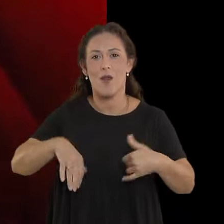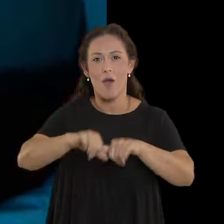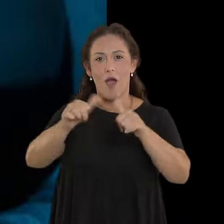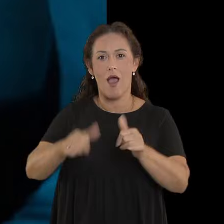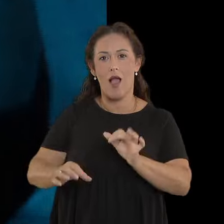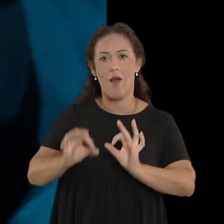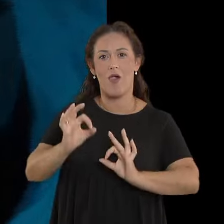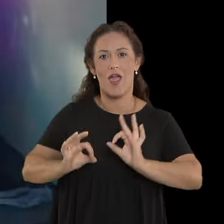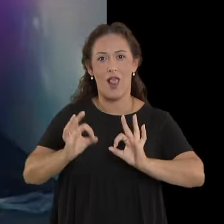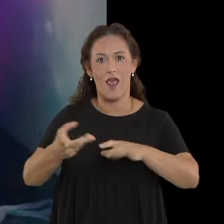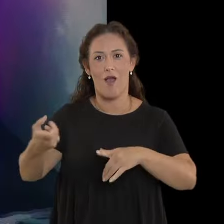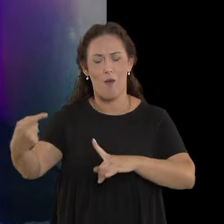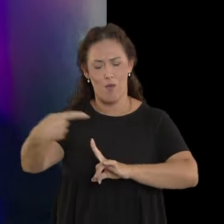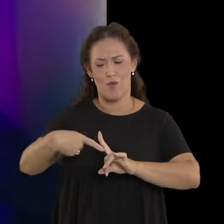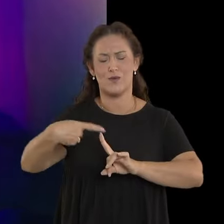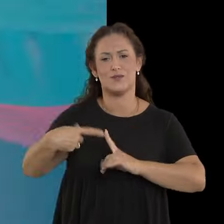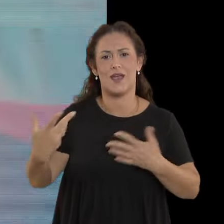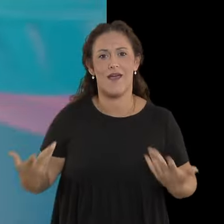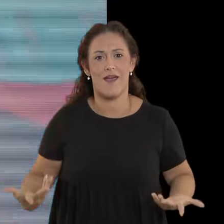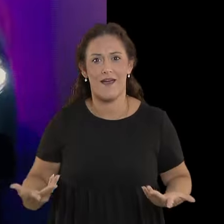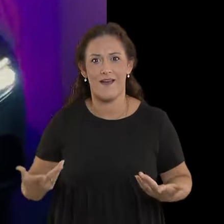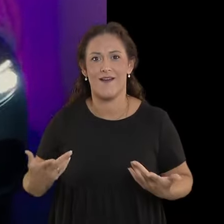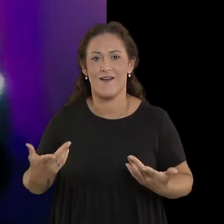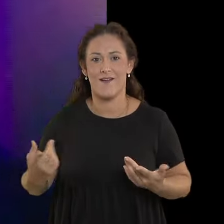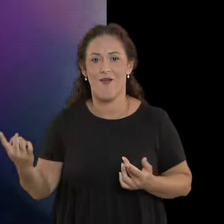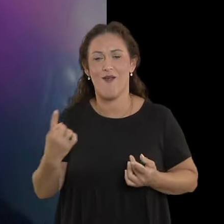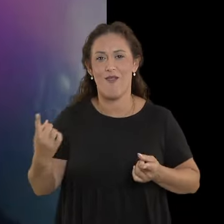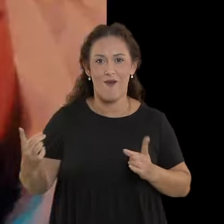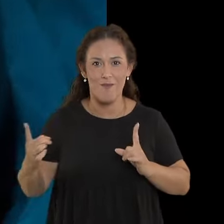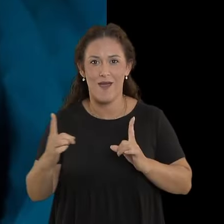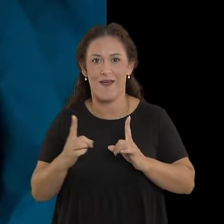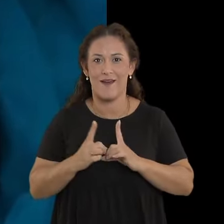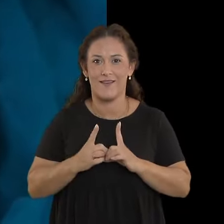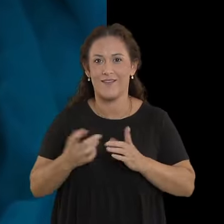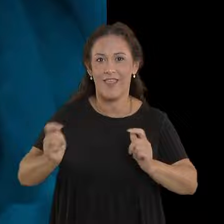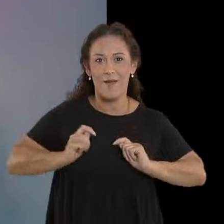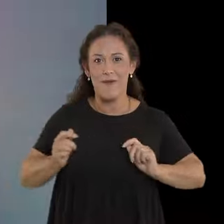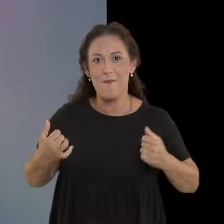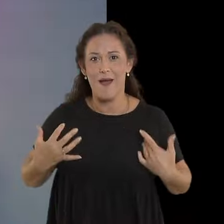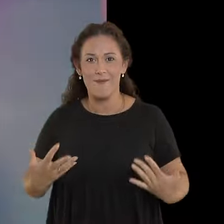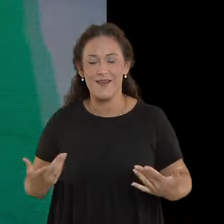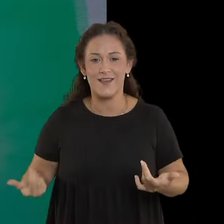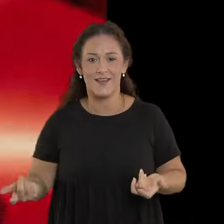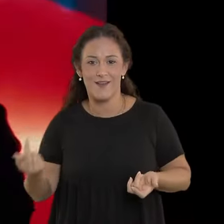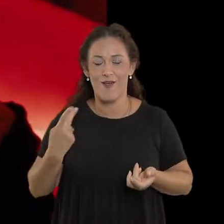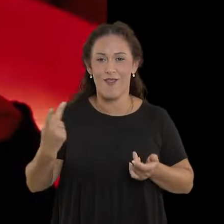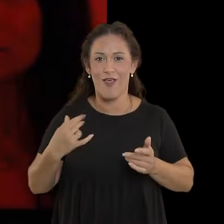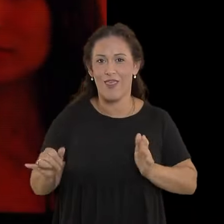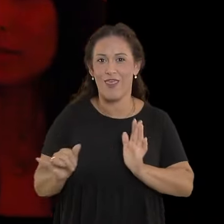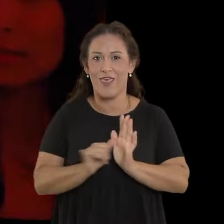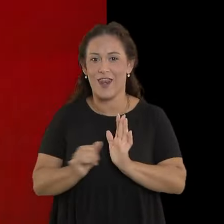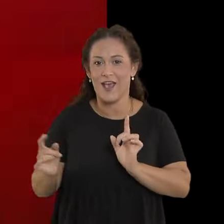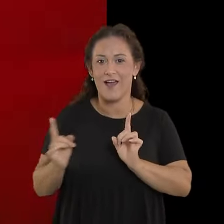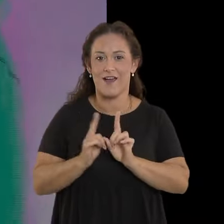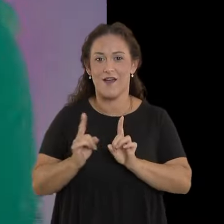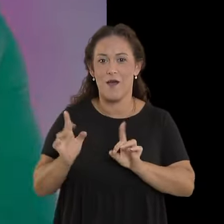de modelo a mí me usa y eso está pa' guayártelo como es. Pegado, dale mami, así apretado, bien cerquita